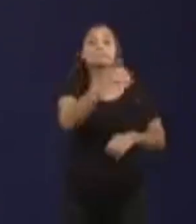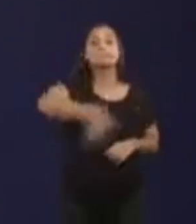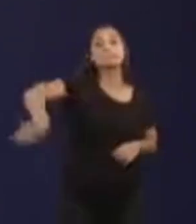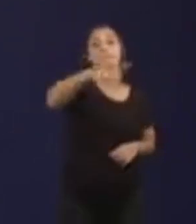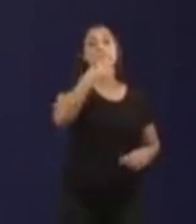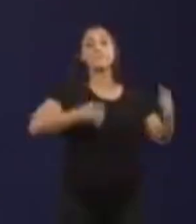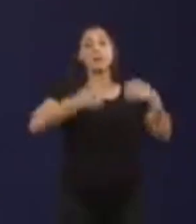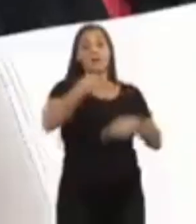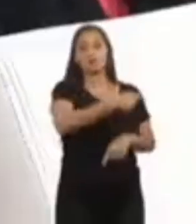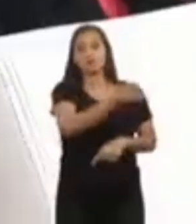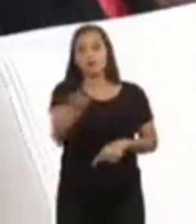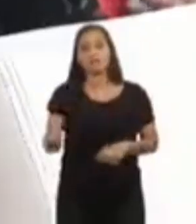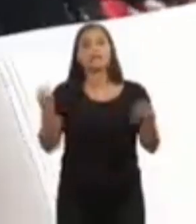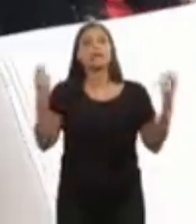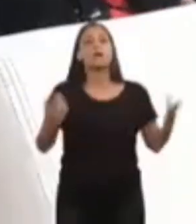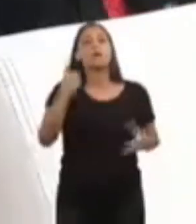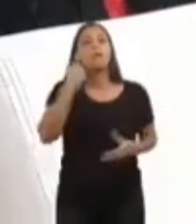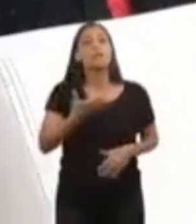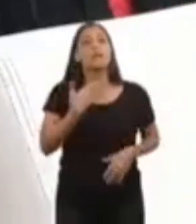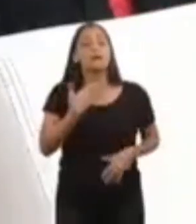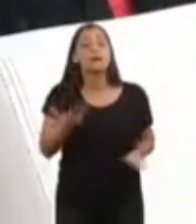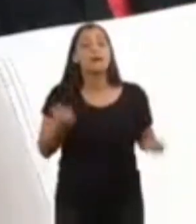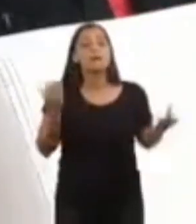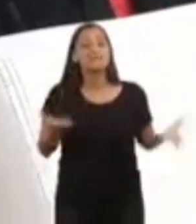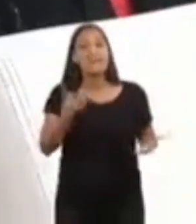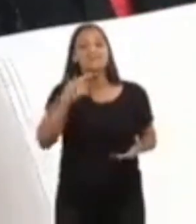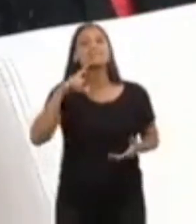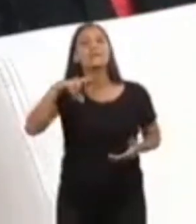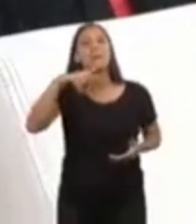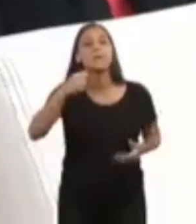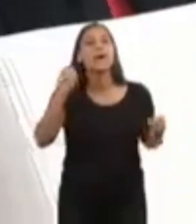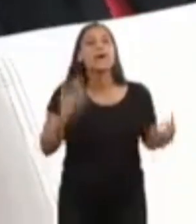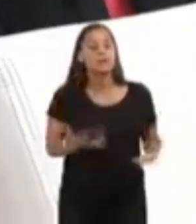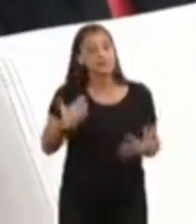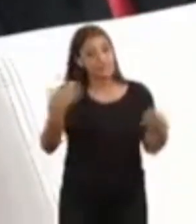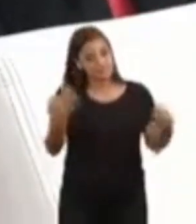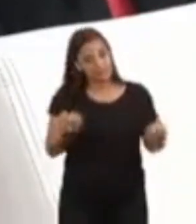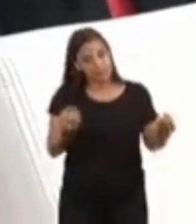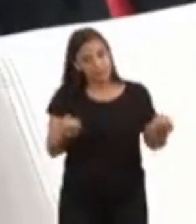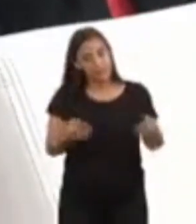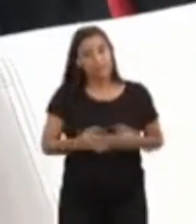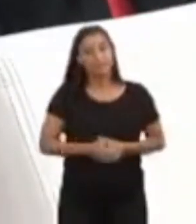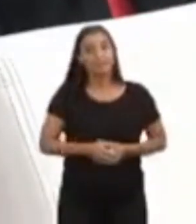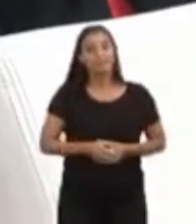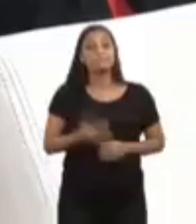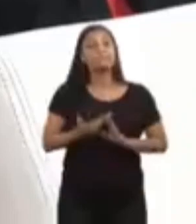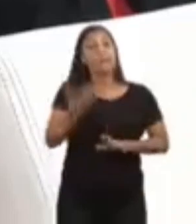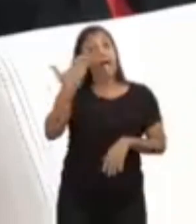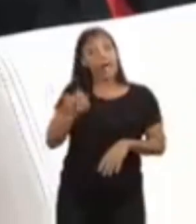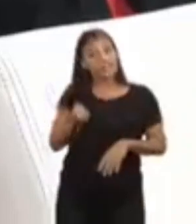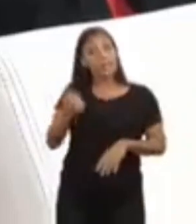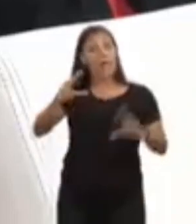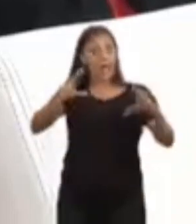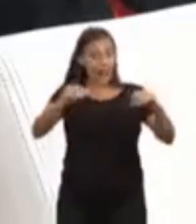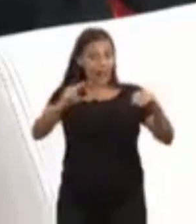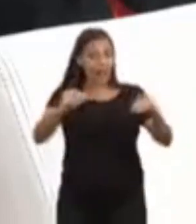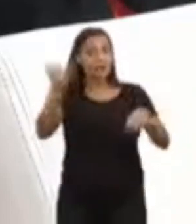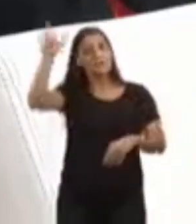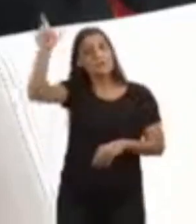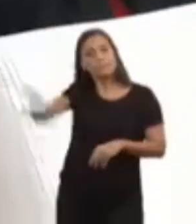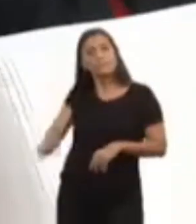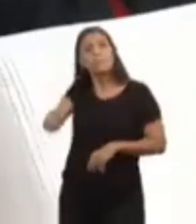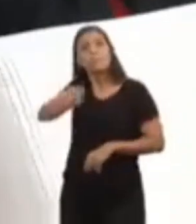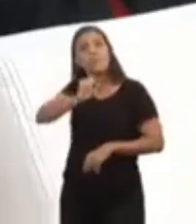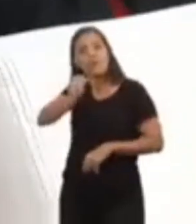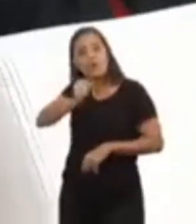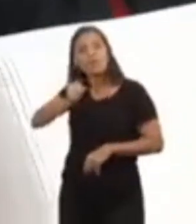preguntar qué tal Manuel Buen día Muy bien todo muy bien ayer a la noche el periodista